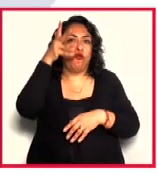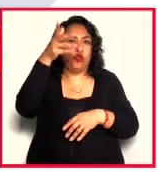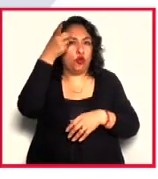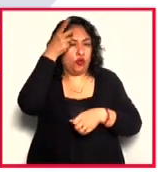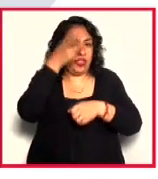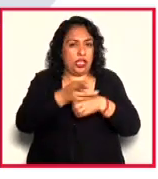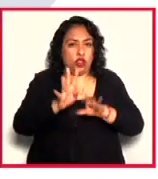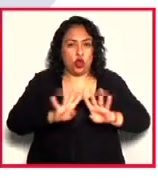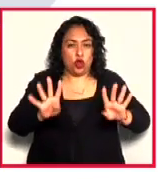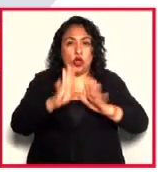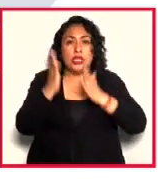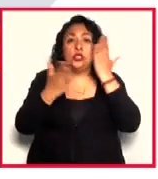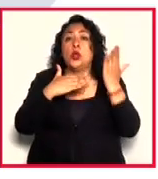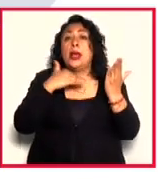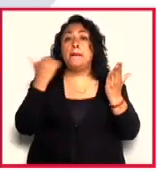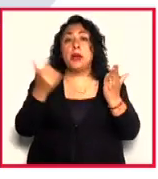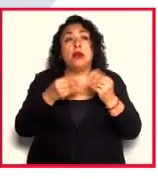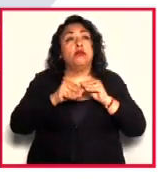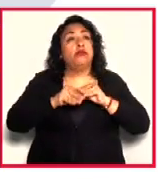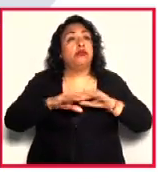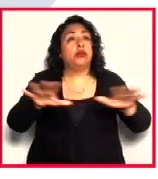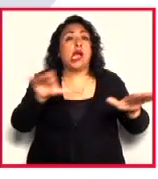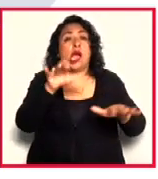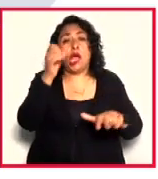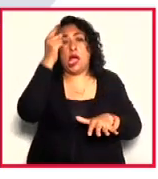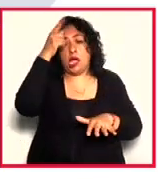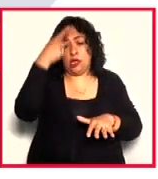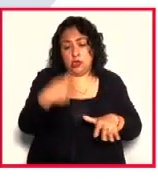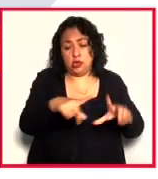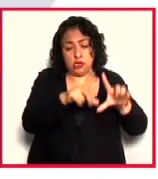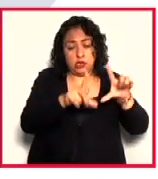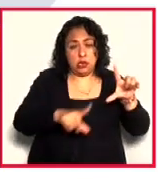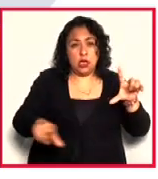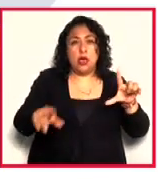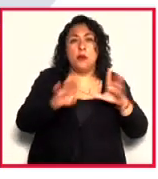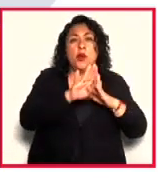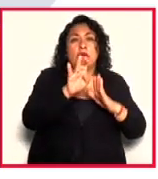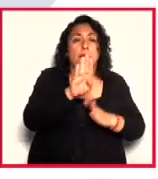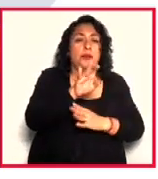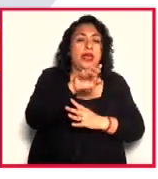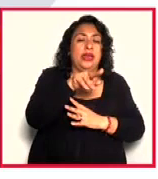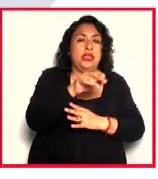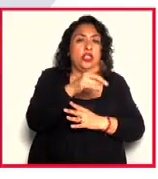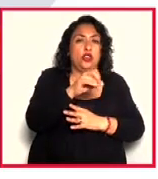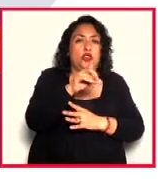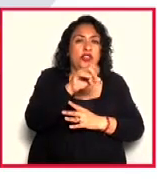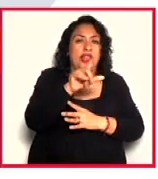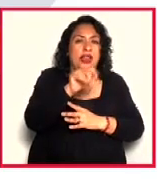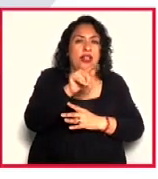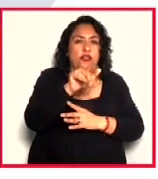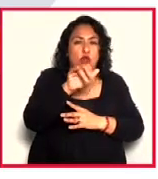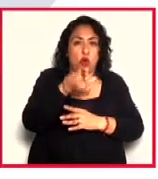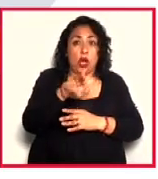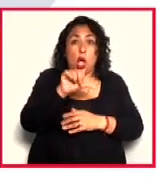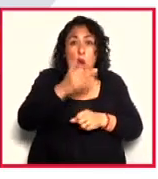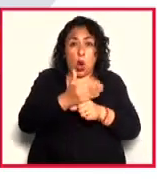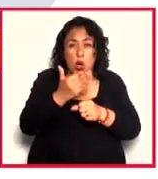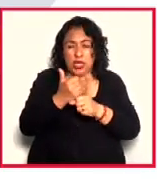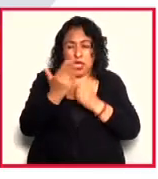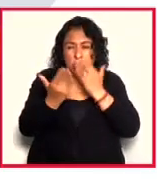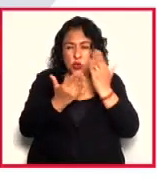en Alemania y dar a conocer a compositores nacionales como Benigno de la Torre, de quien está estudiando Recuerdos de